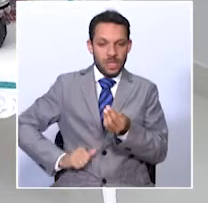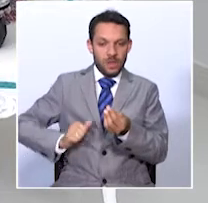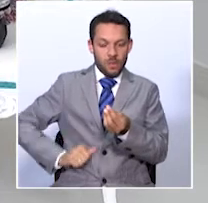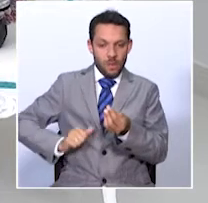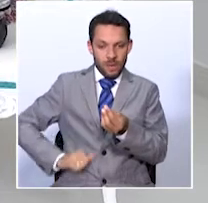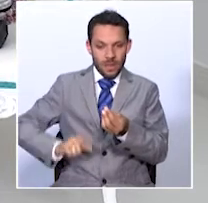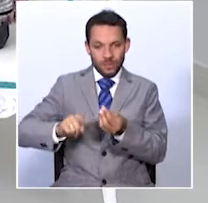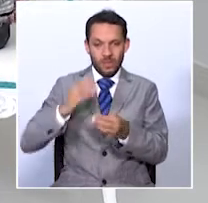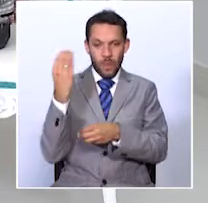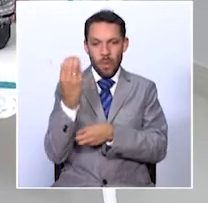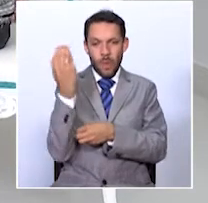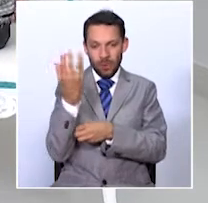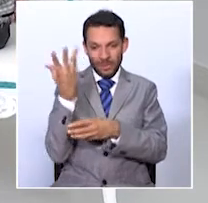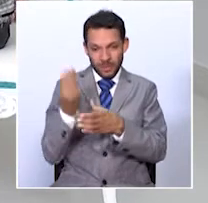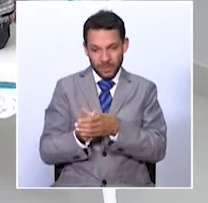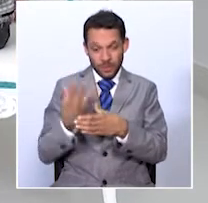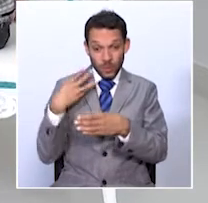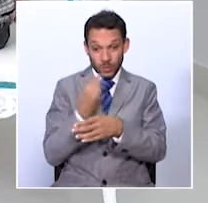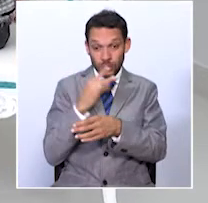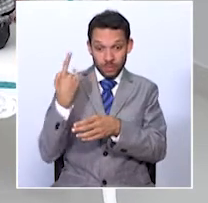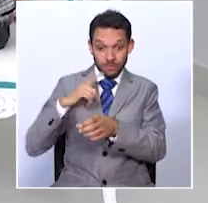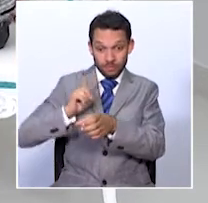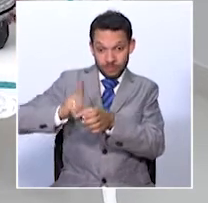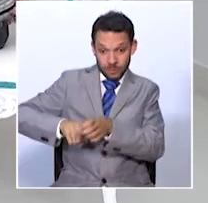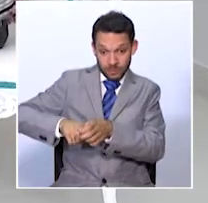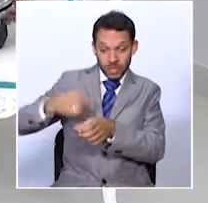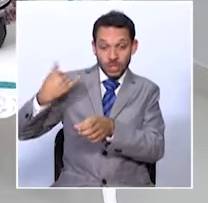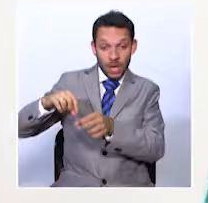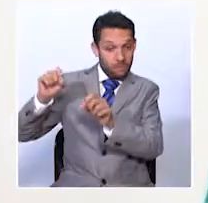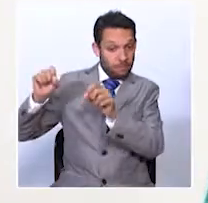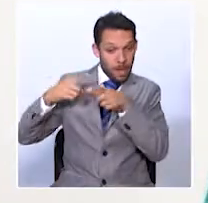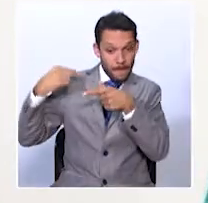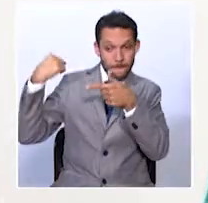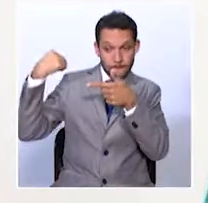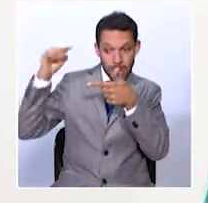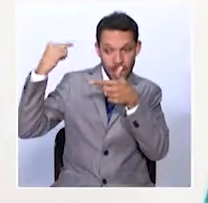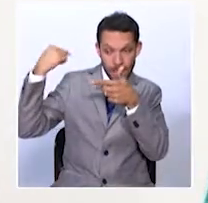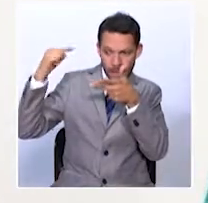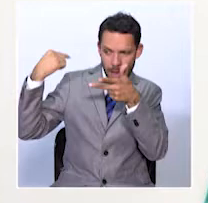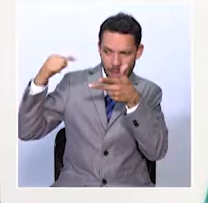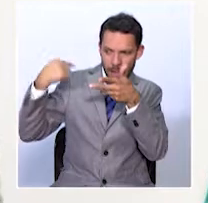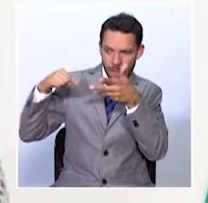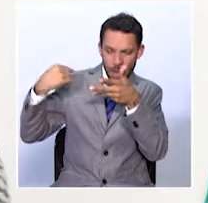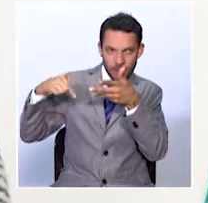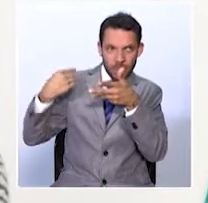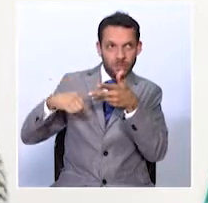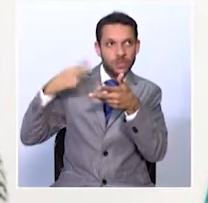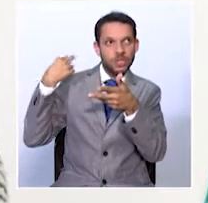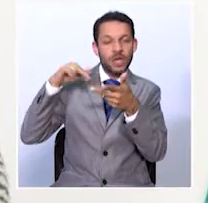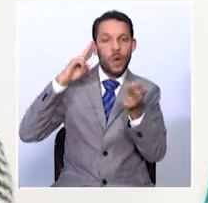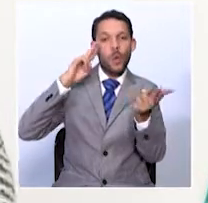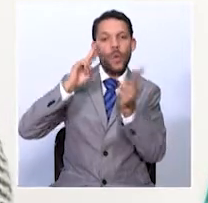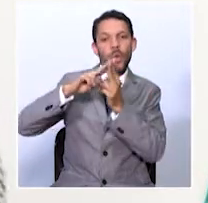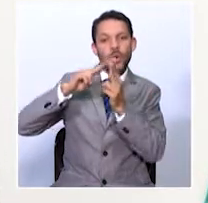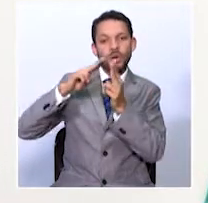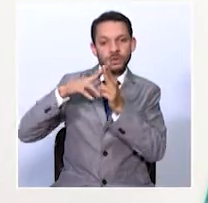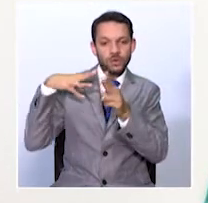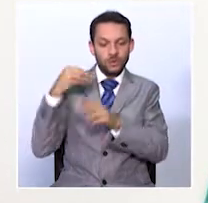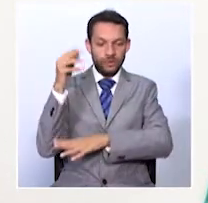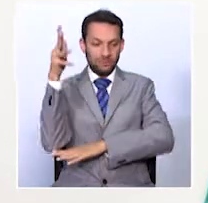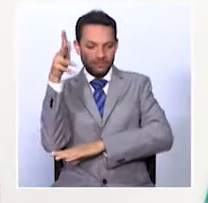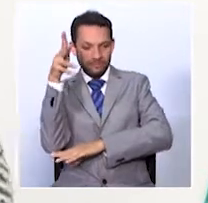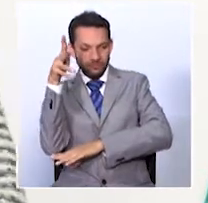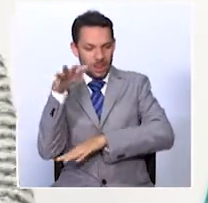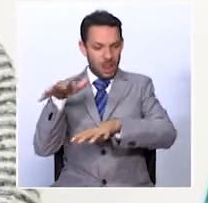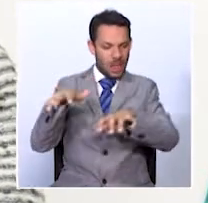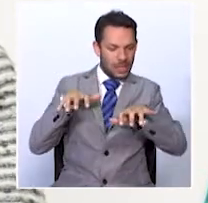nosotros, los que pertenecemos ahí, ya hemos cumplido todos estos requisitos y exponemos en los congresos y vamos a